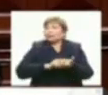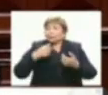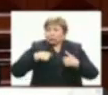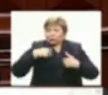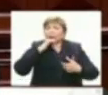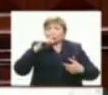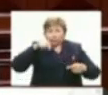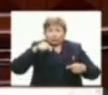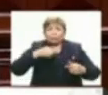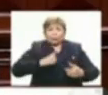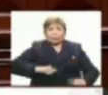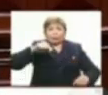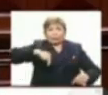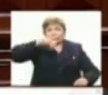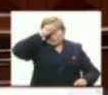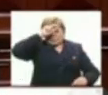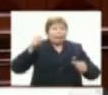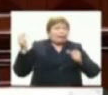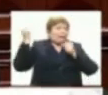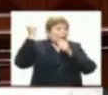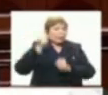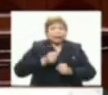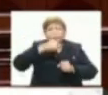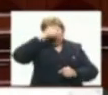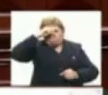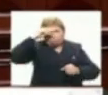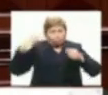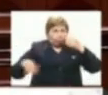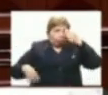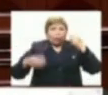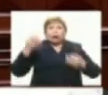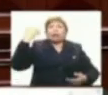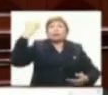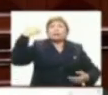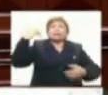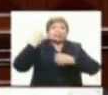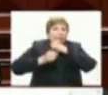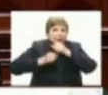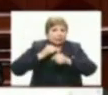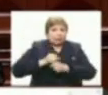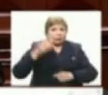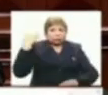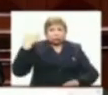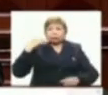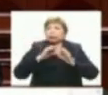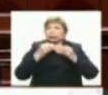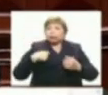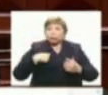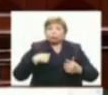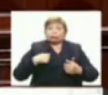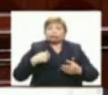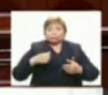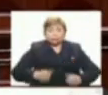soy hijo de este país, fundado sobre el sudor de mis antepasados. Erguido sobre